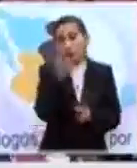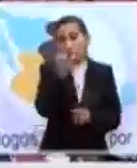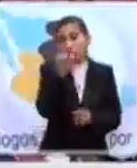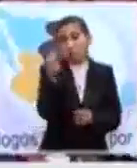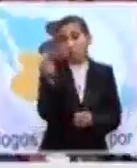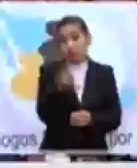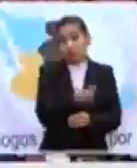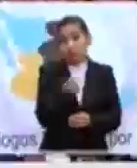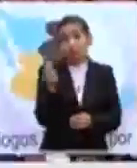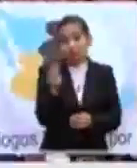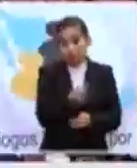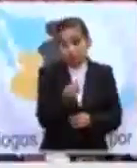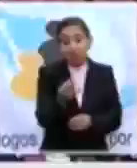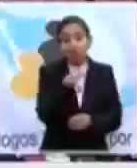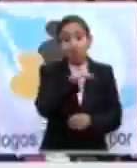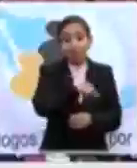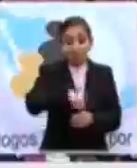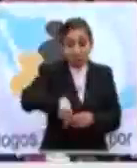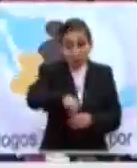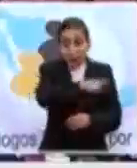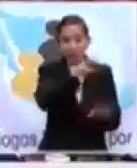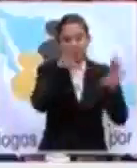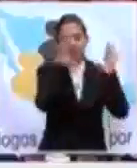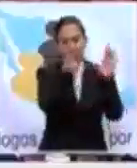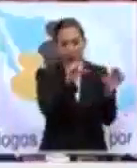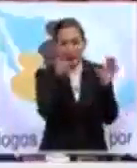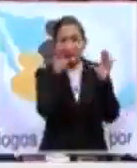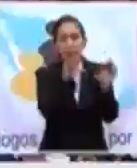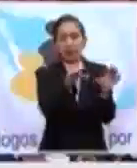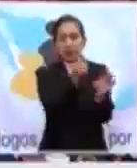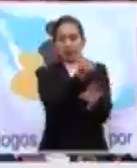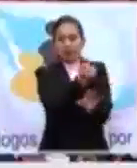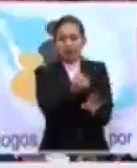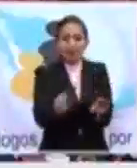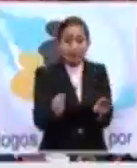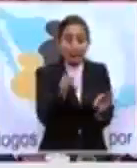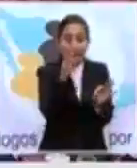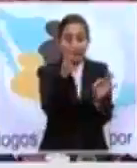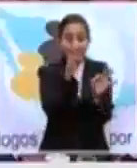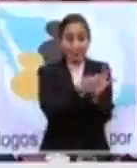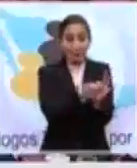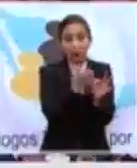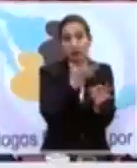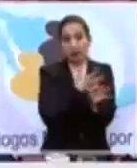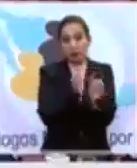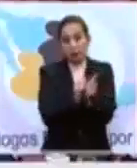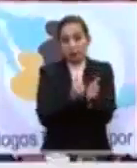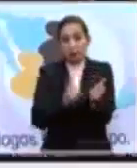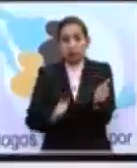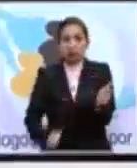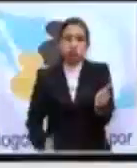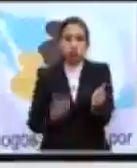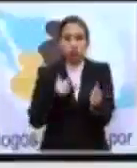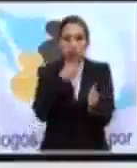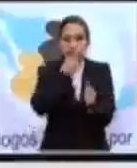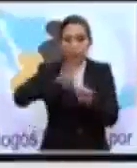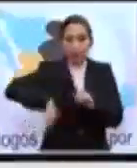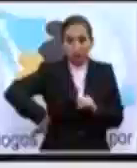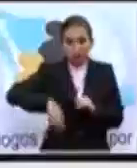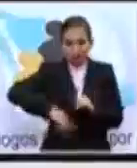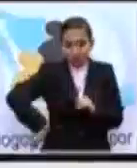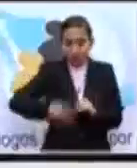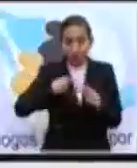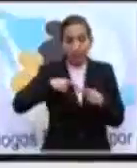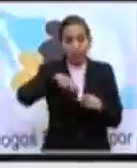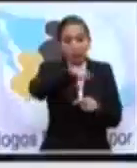ello será necesario preparar, y ya llevamos un rezago importante, como lo mencionaba,